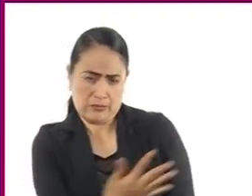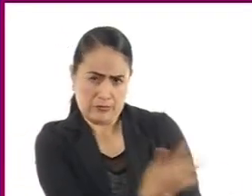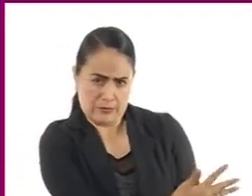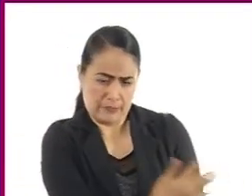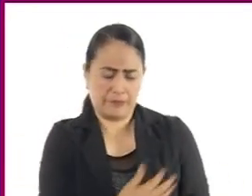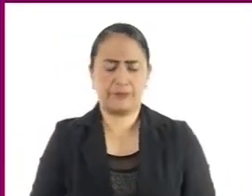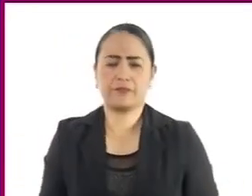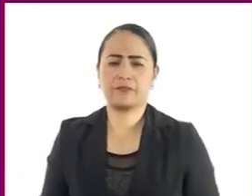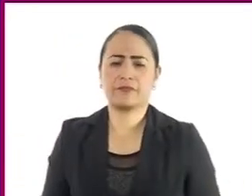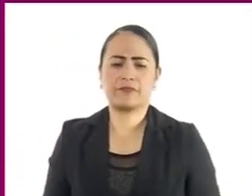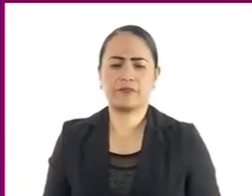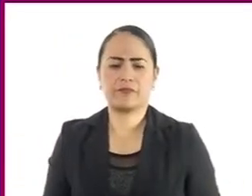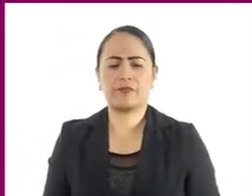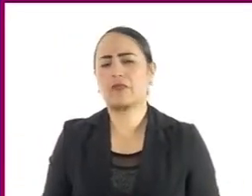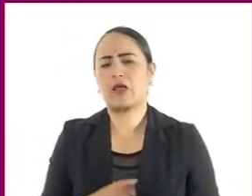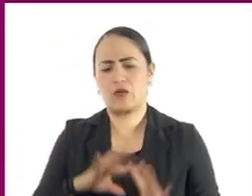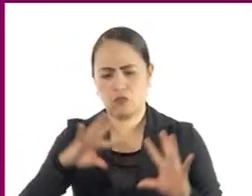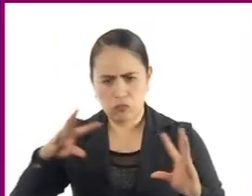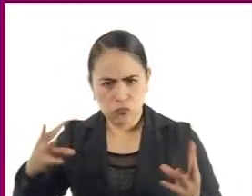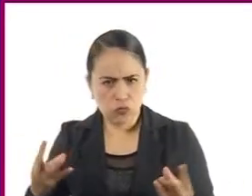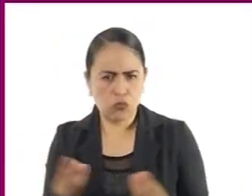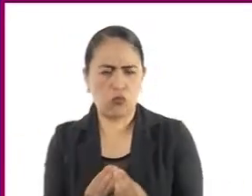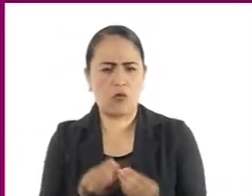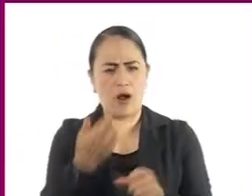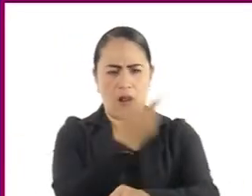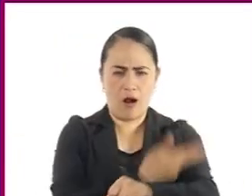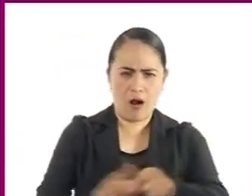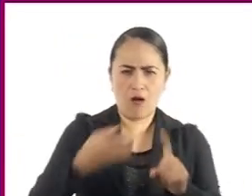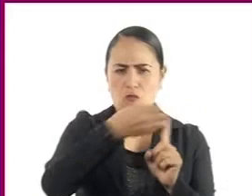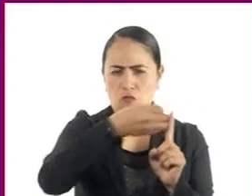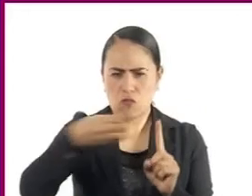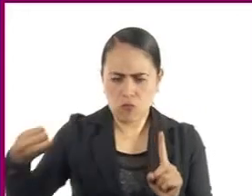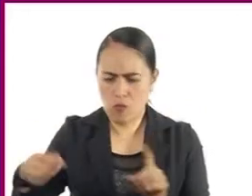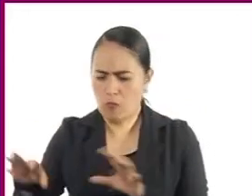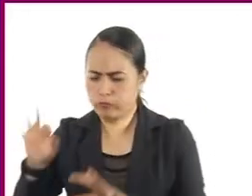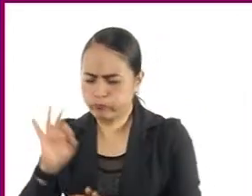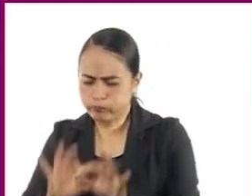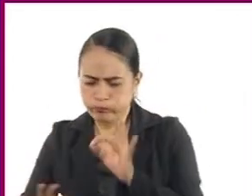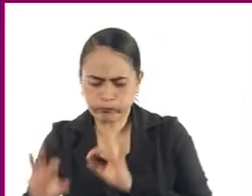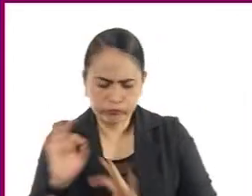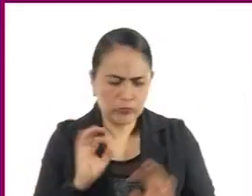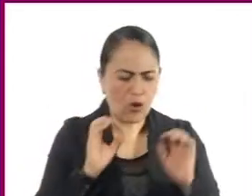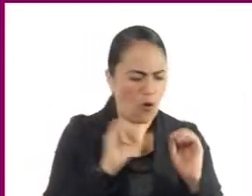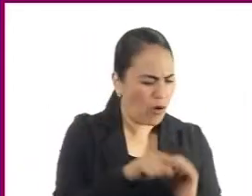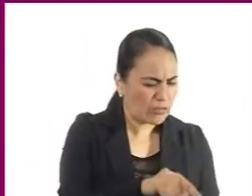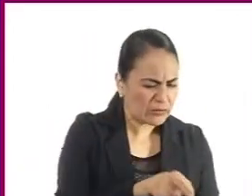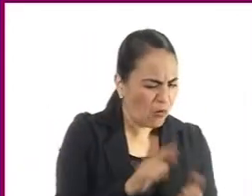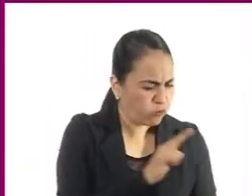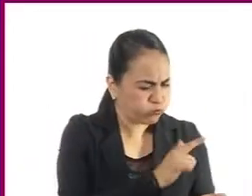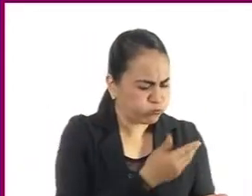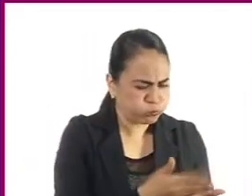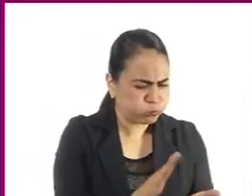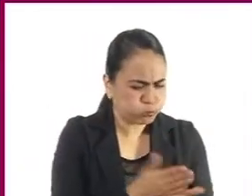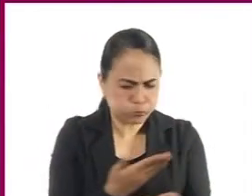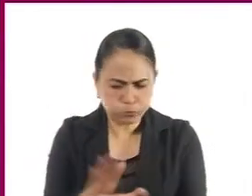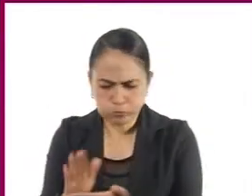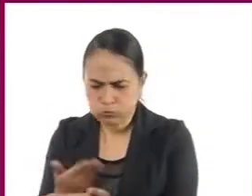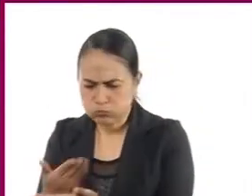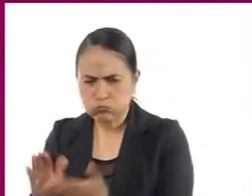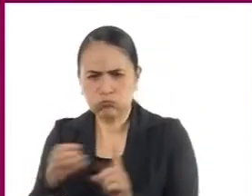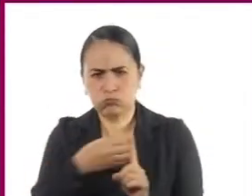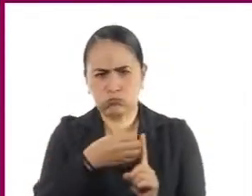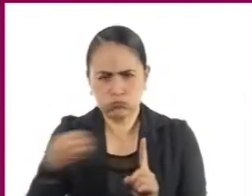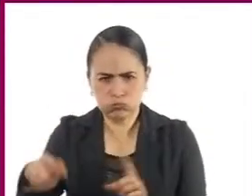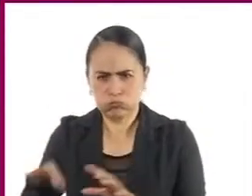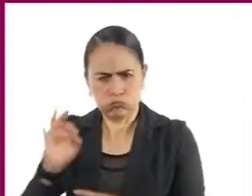las funciones de compilar, organizar, recoger y depurar las fuentes primarias y secundarias.